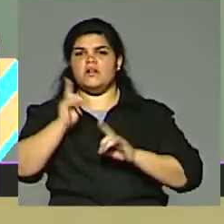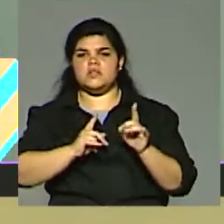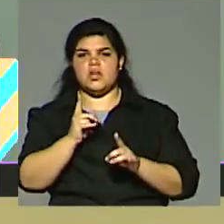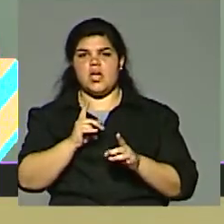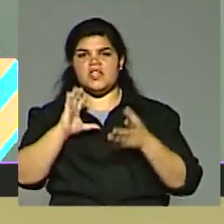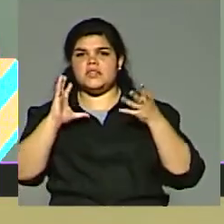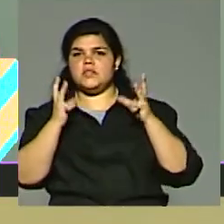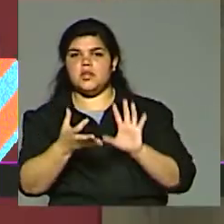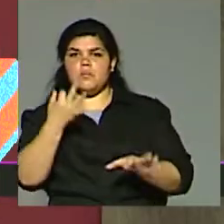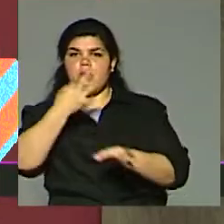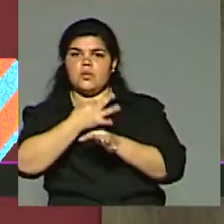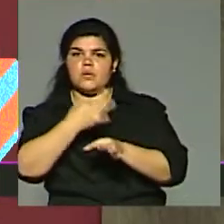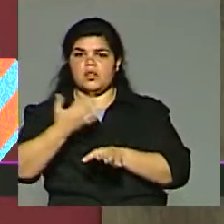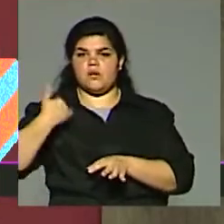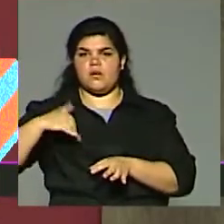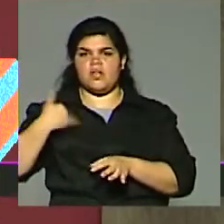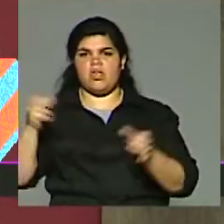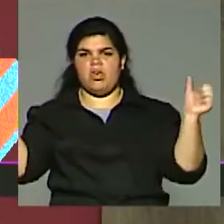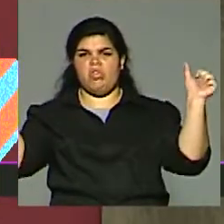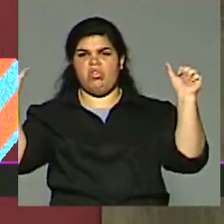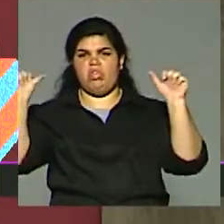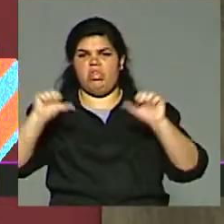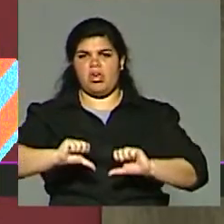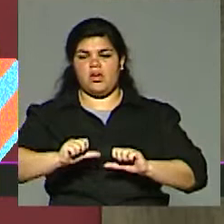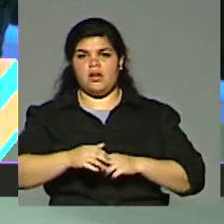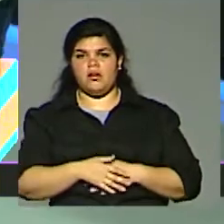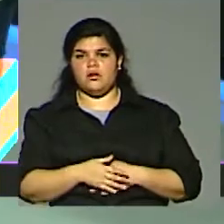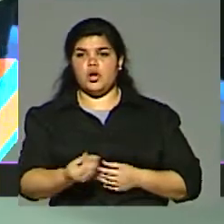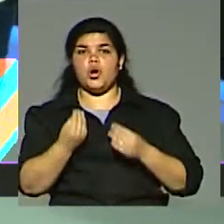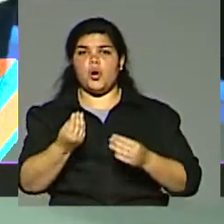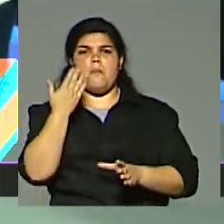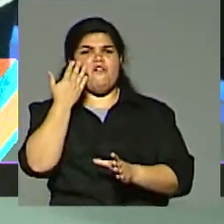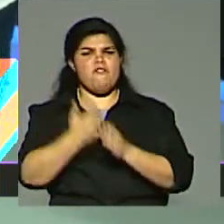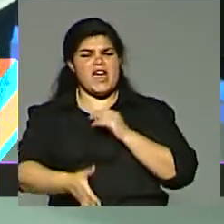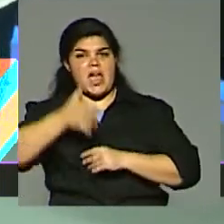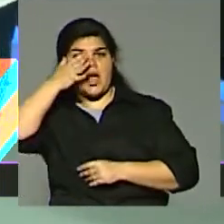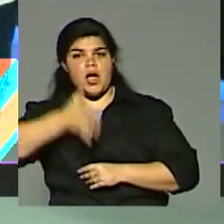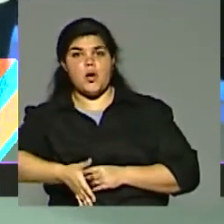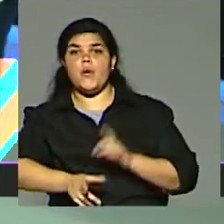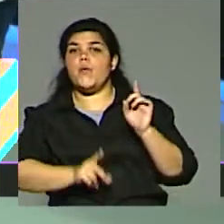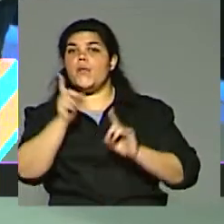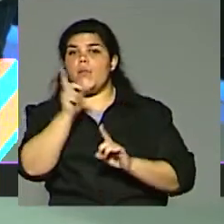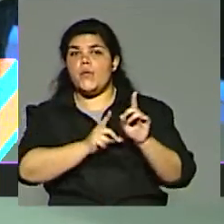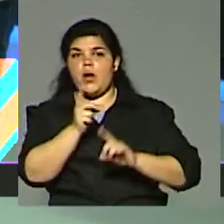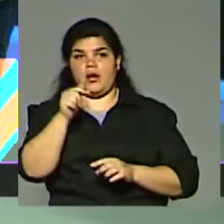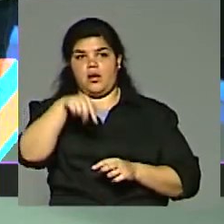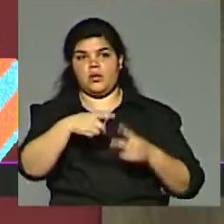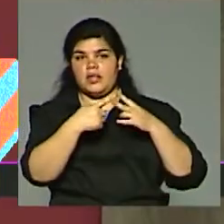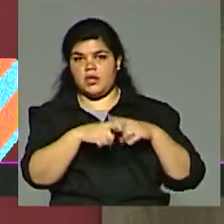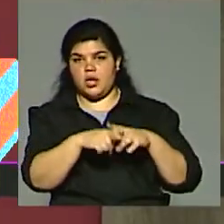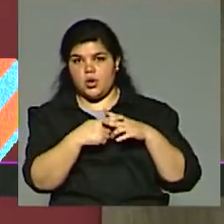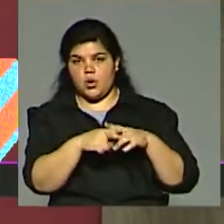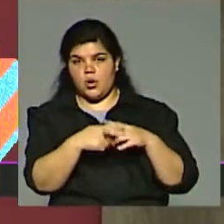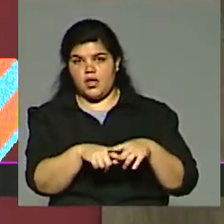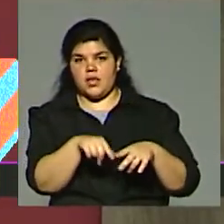educativo argentino. ¿Cuáles son las mayores falencias que se han registrado en este último tiempo, teniendo en cuenta que hoy por hoy las tecnologías son usadas muchos